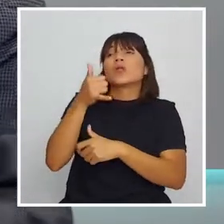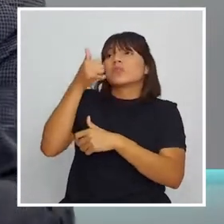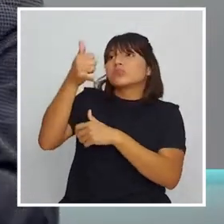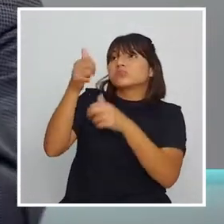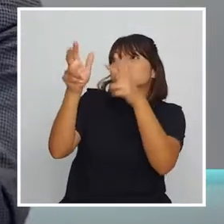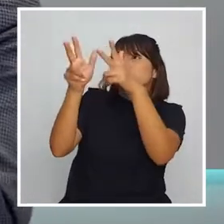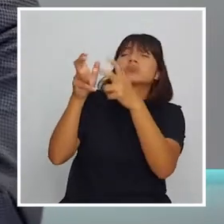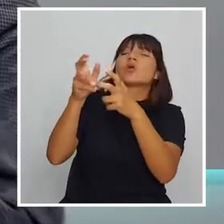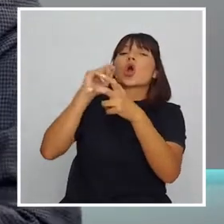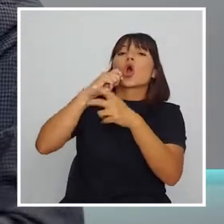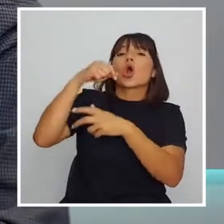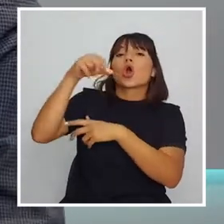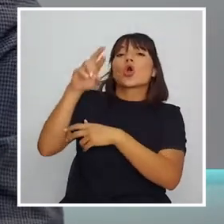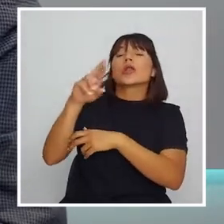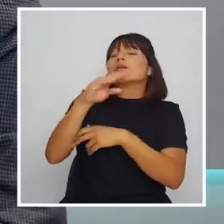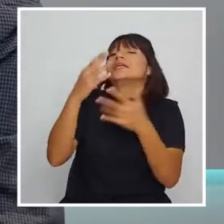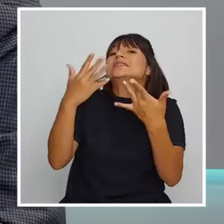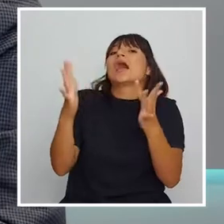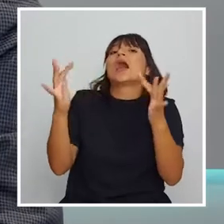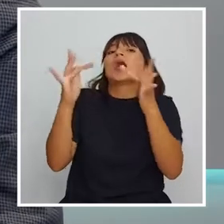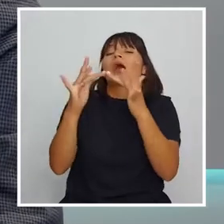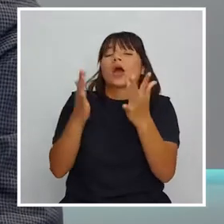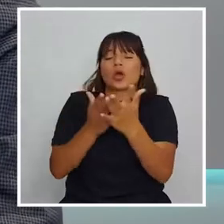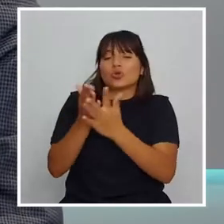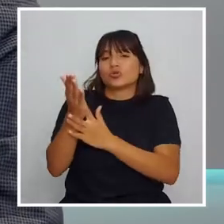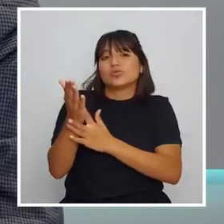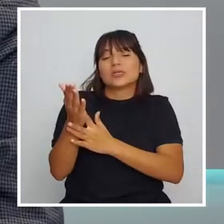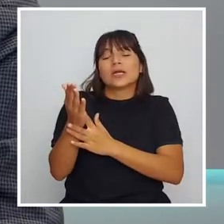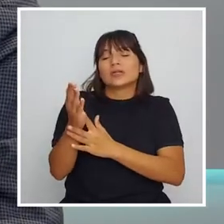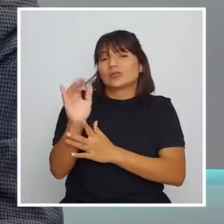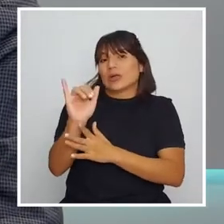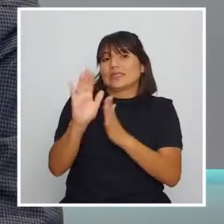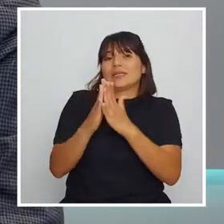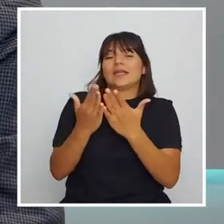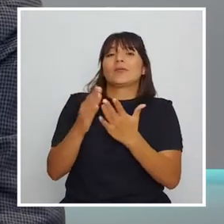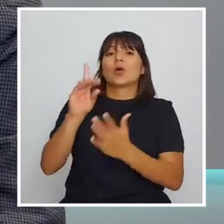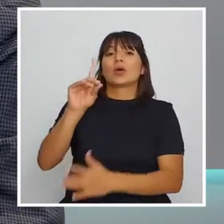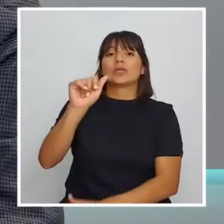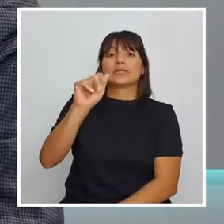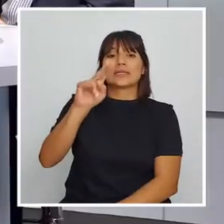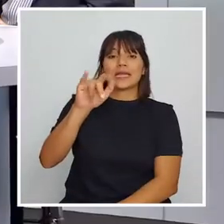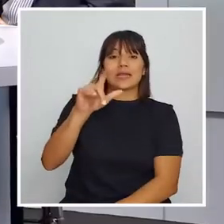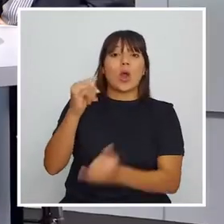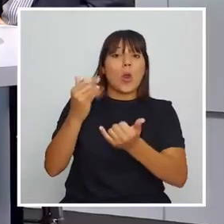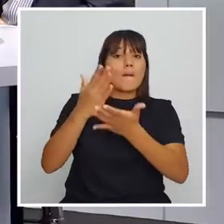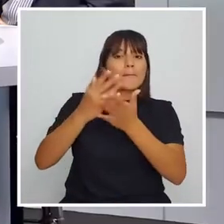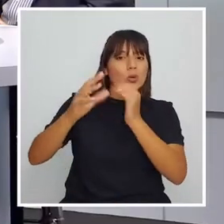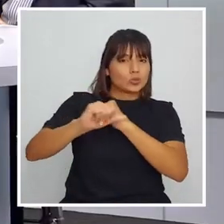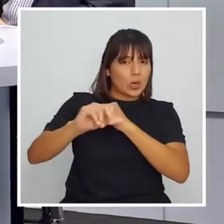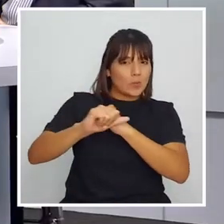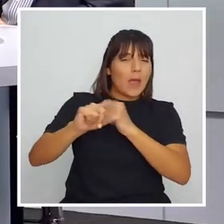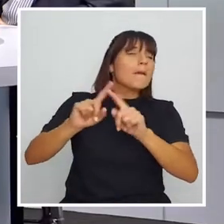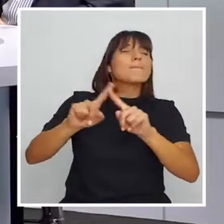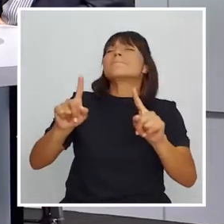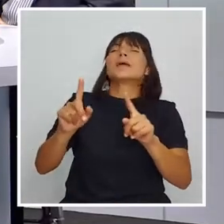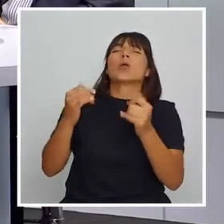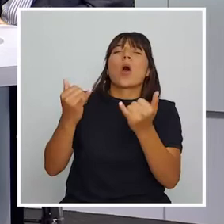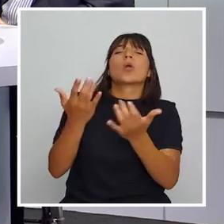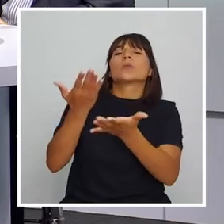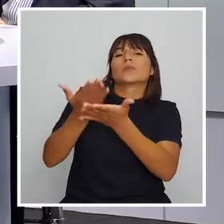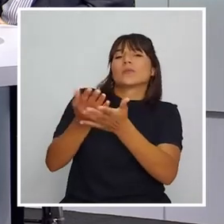código QR y ya tienen acceso a ese libro. Don Danilo, vamos a hacer una pausa comercial, pero le dejo planteado este